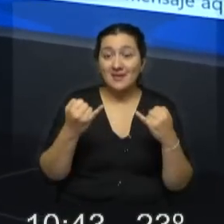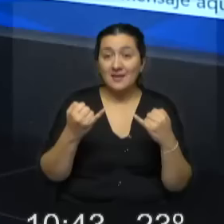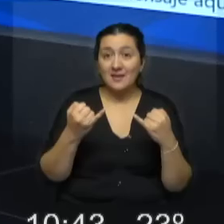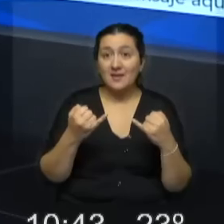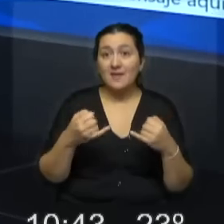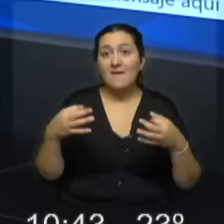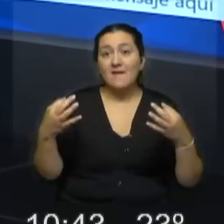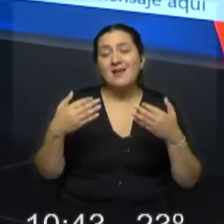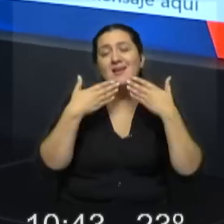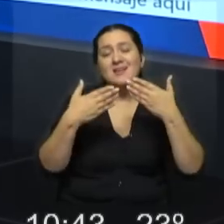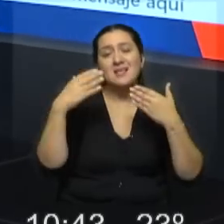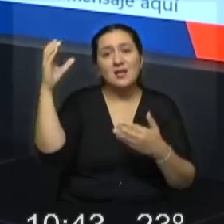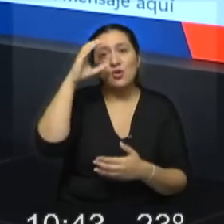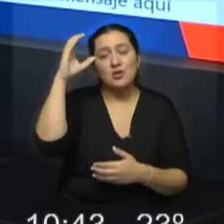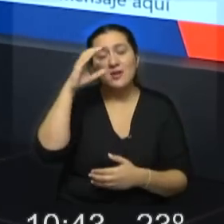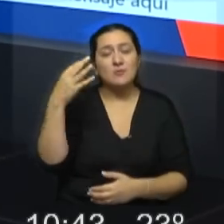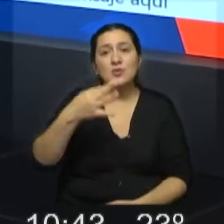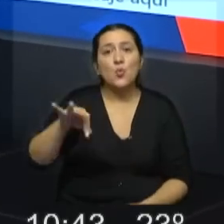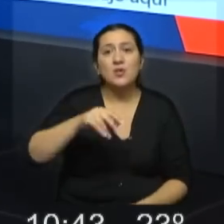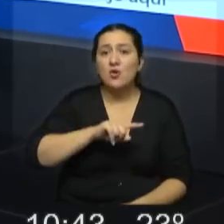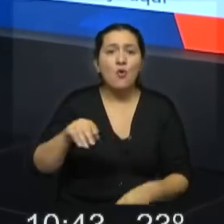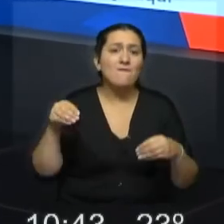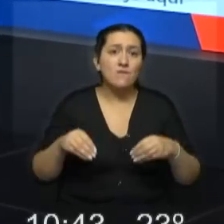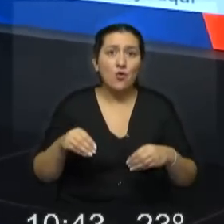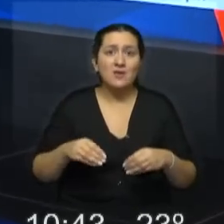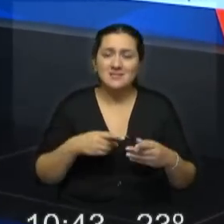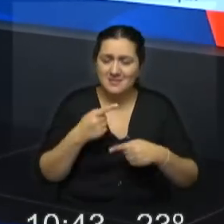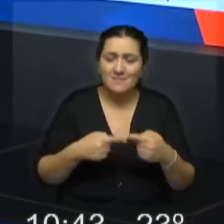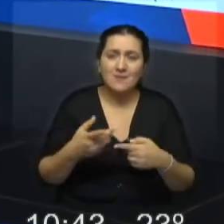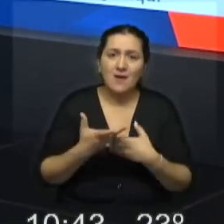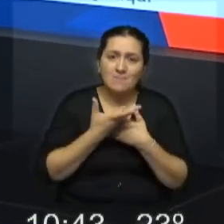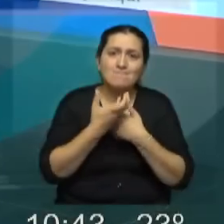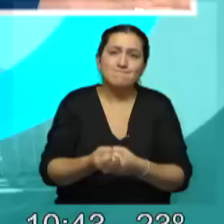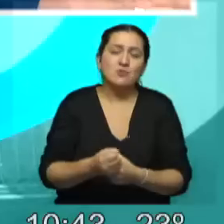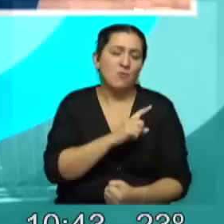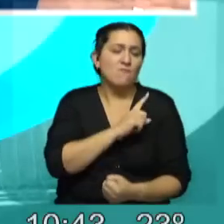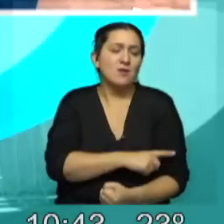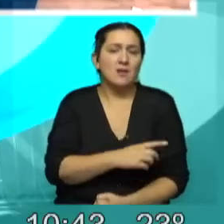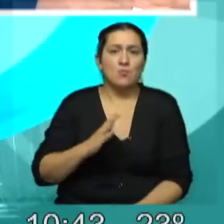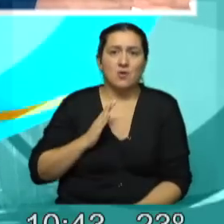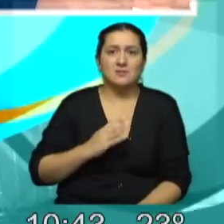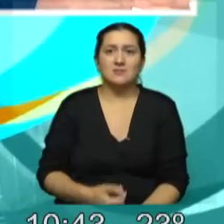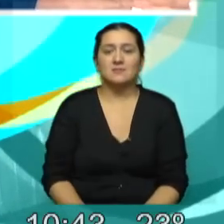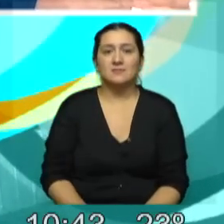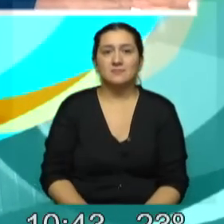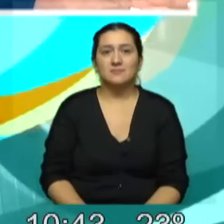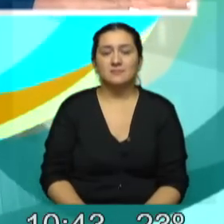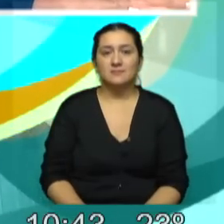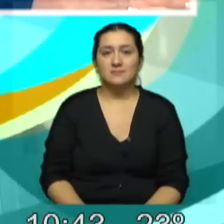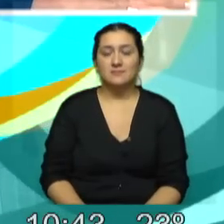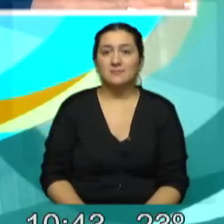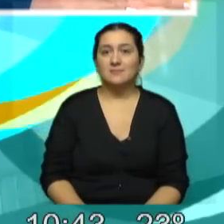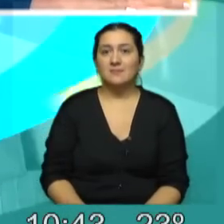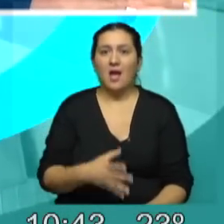Carolina gracias por ser única no afloje que estamos detrás ayudándonos somos fuertes las mujeres los niños